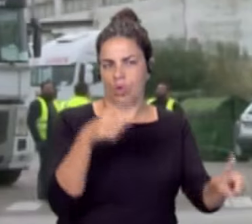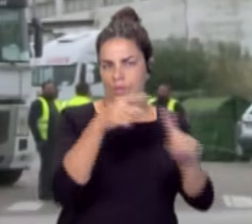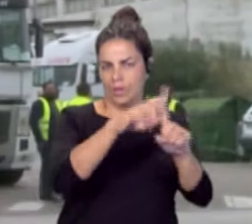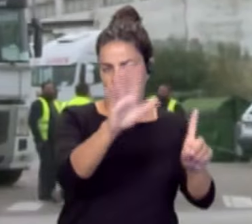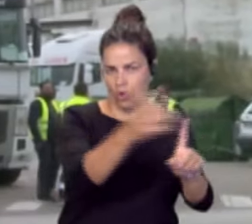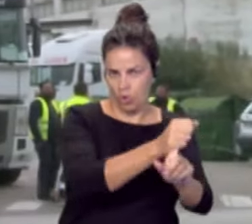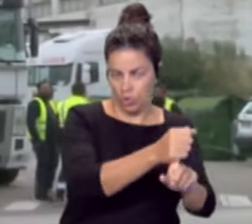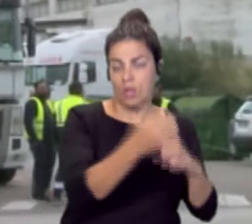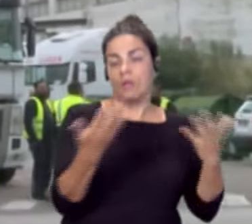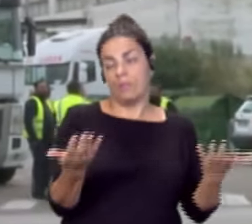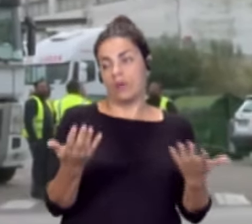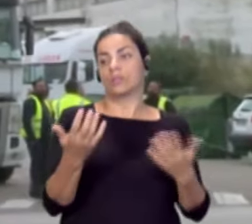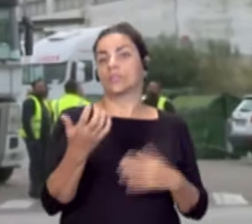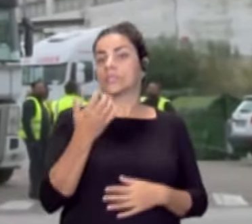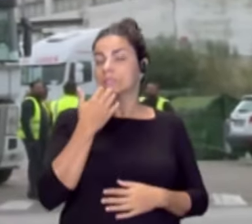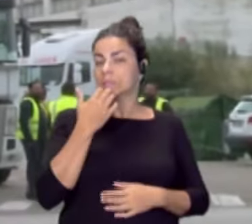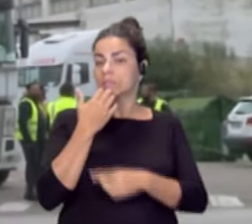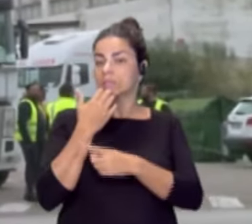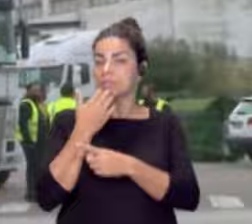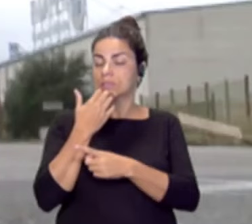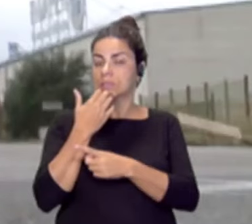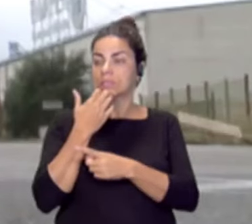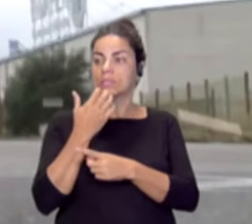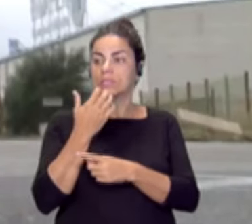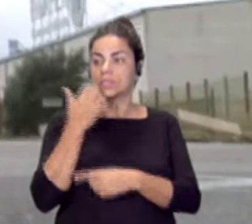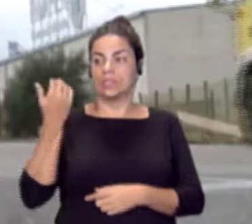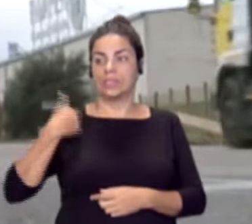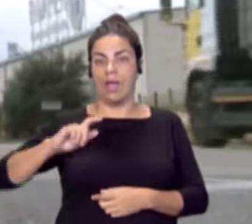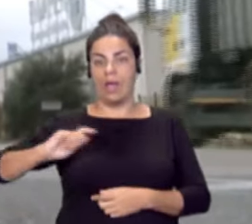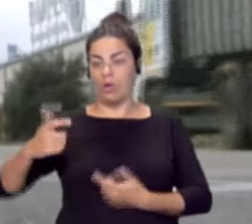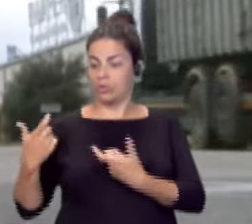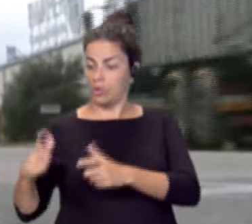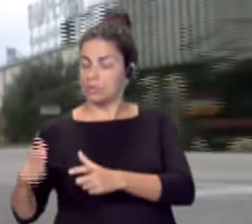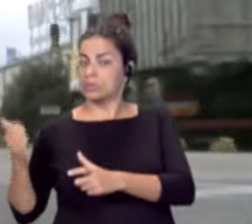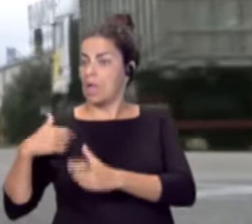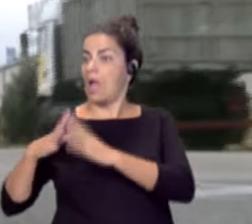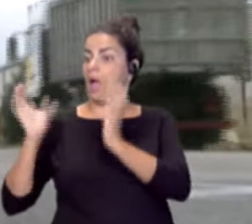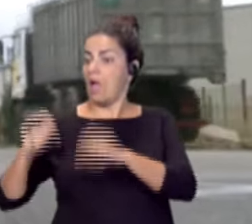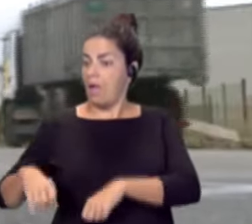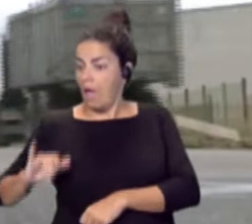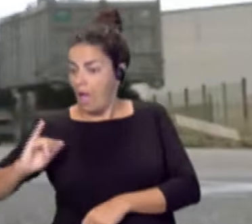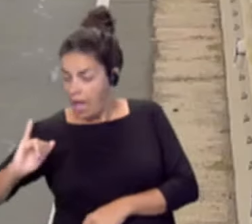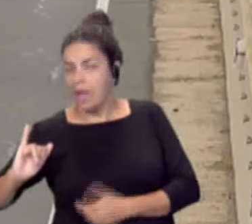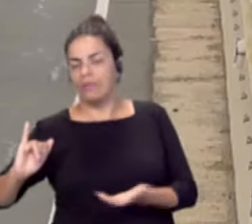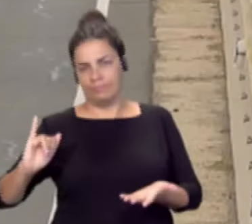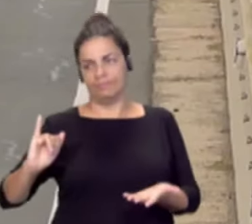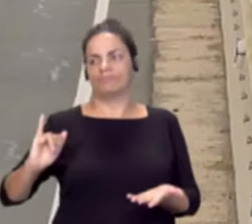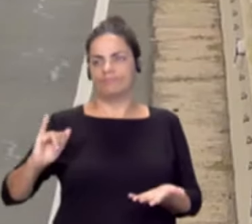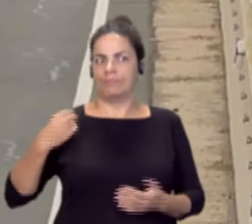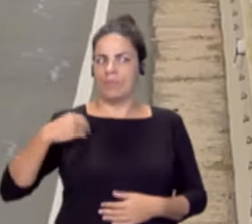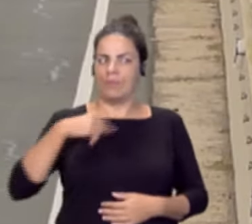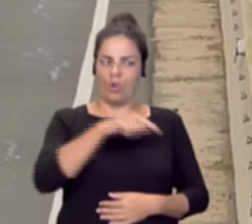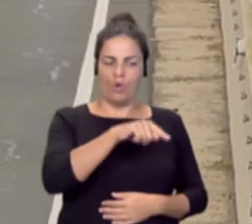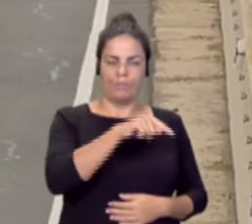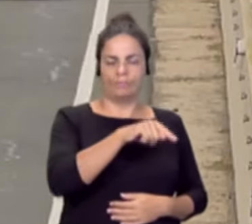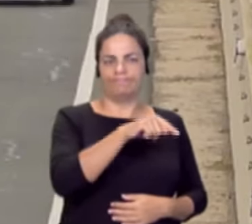Lógicamente, si hemos alcanzado un acuerdo en el CIMA, evidentemente va en la línea de lo que estamos planteando en el